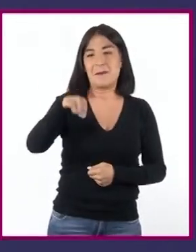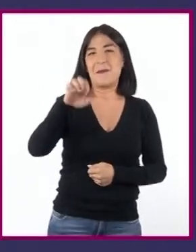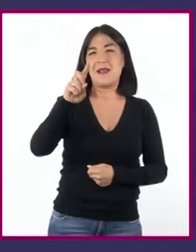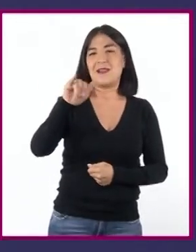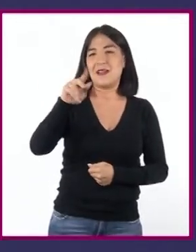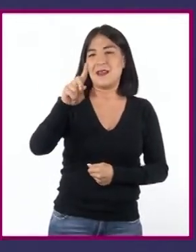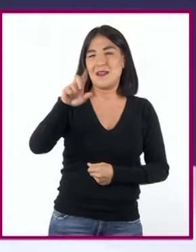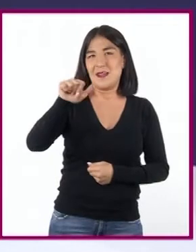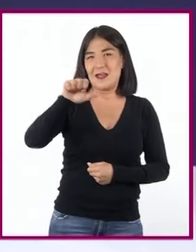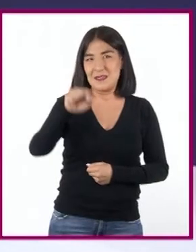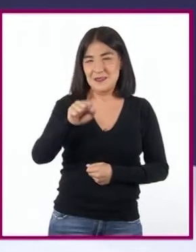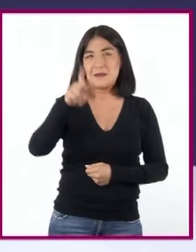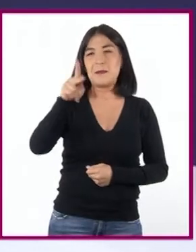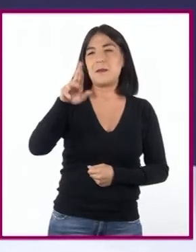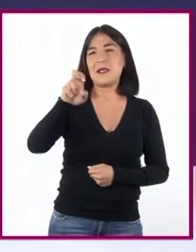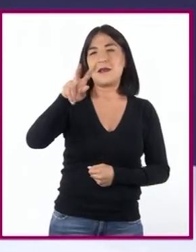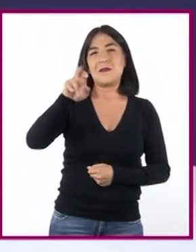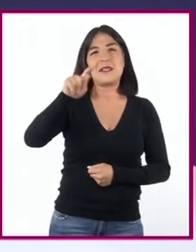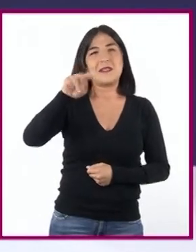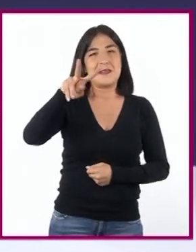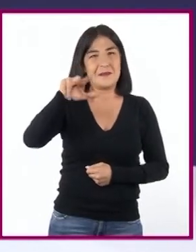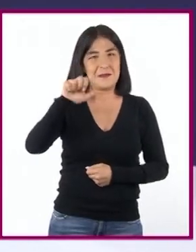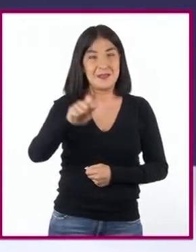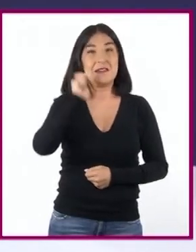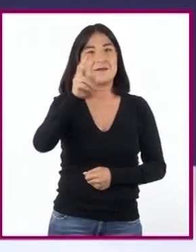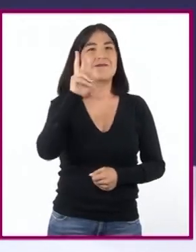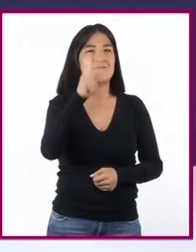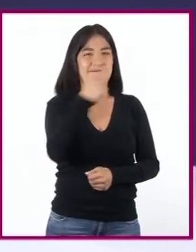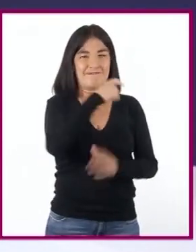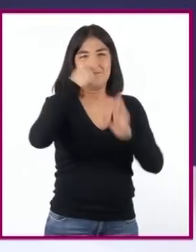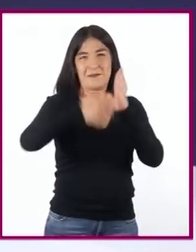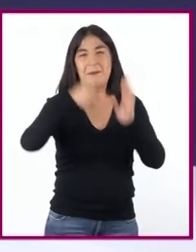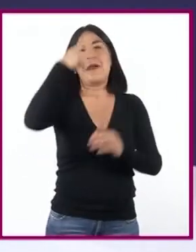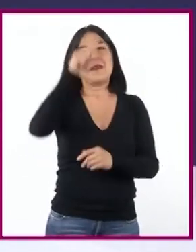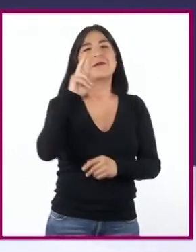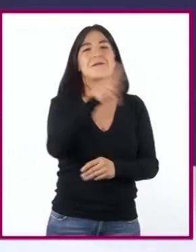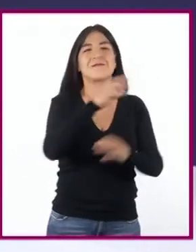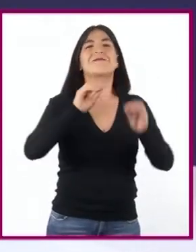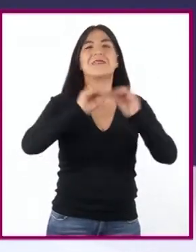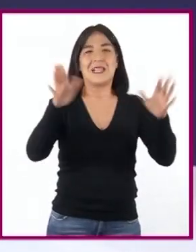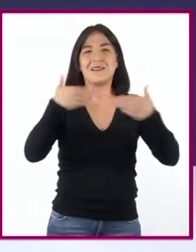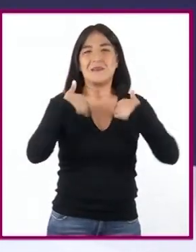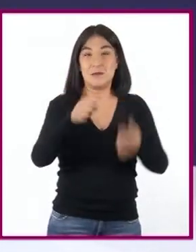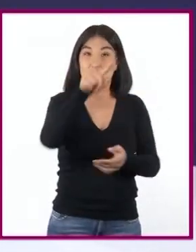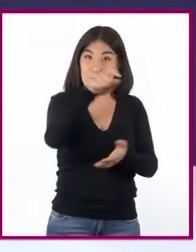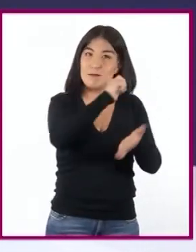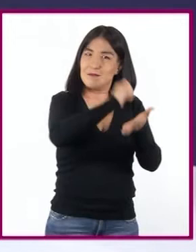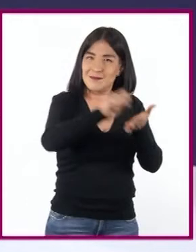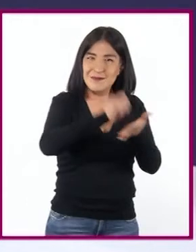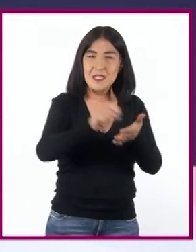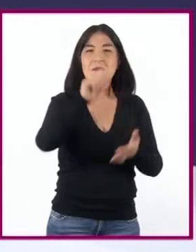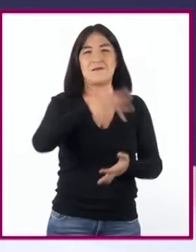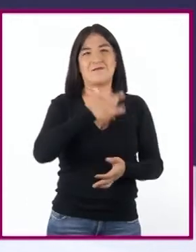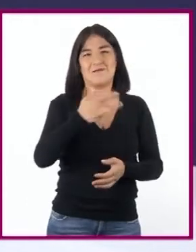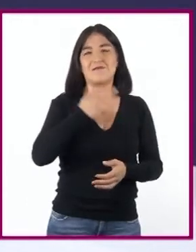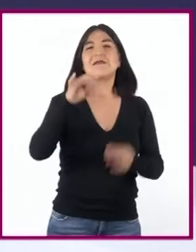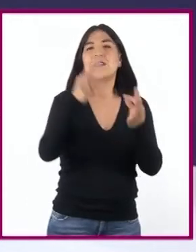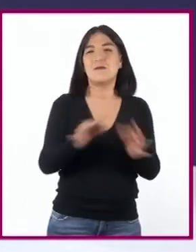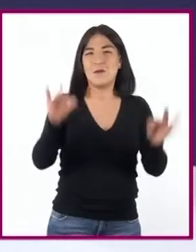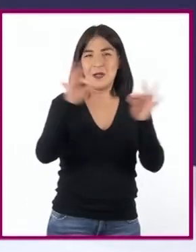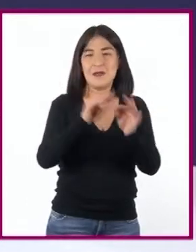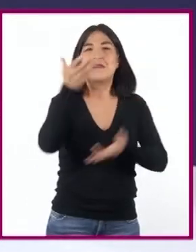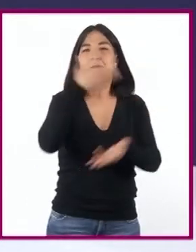preventivas. Les invito a ver el siguiente video para que les quede más claro Apunten lo que consideren más importante